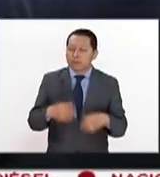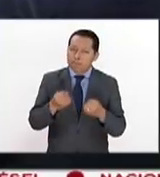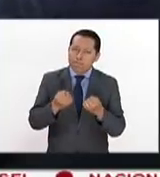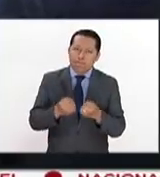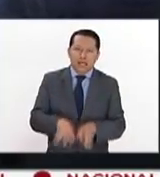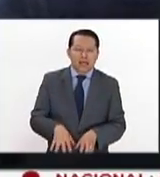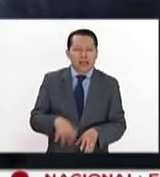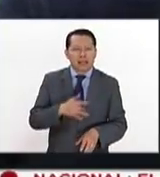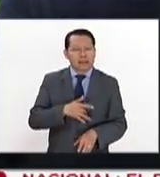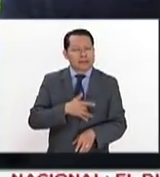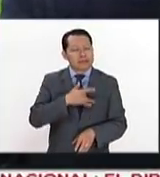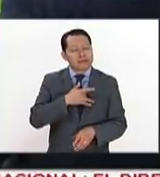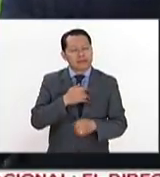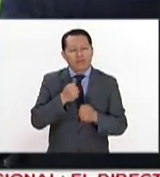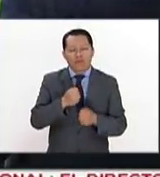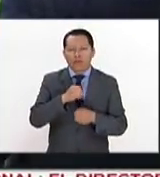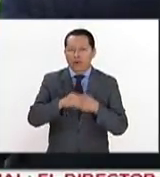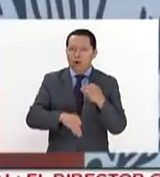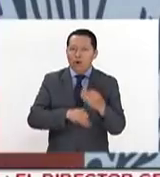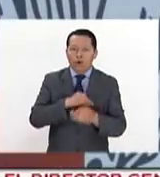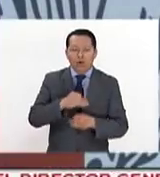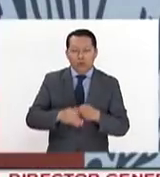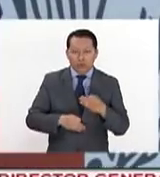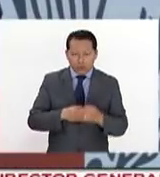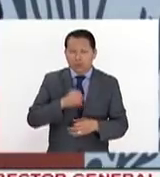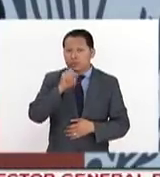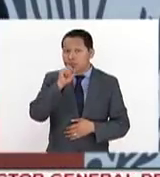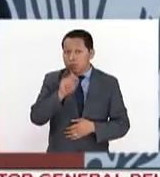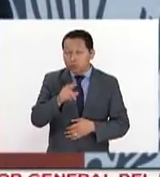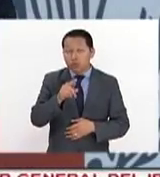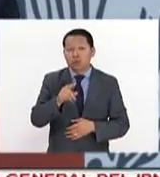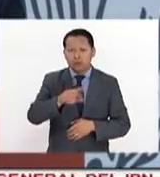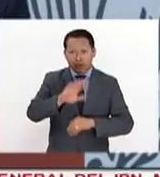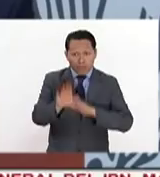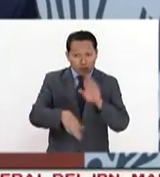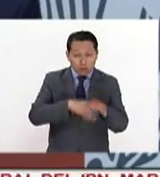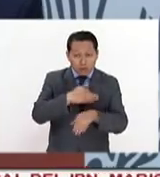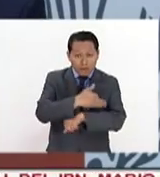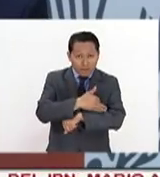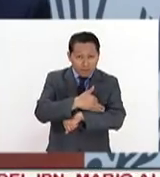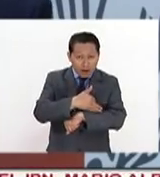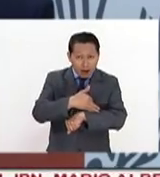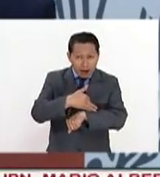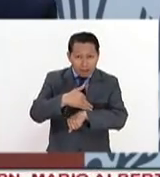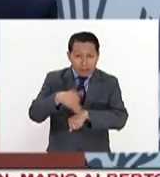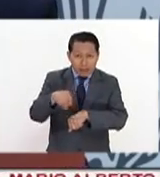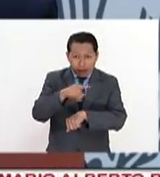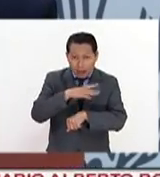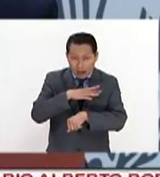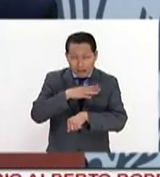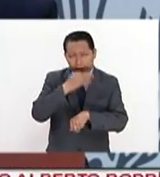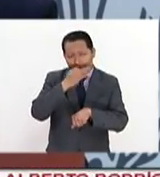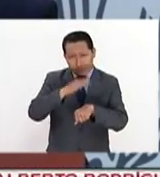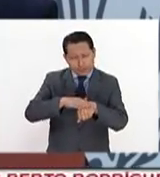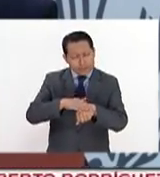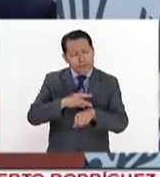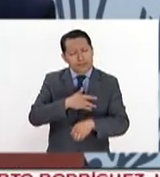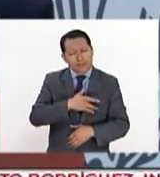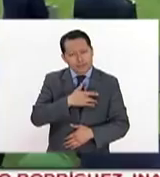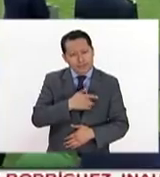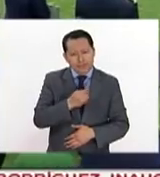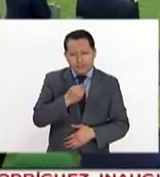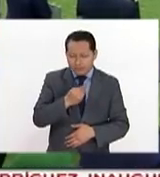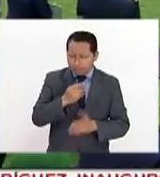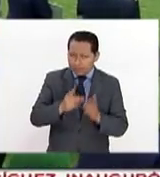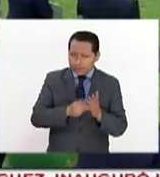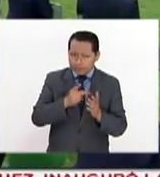que conmueve a todos. A los familiares de las víctimas les reitero mis